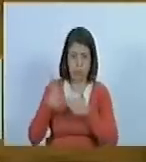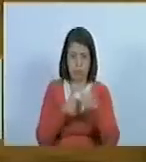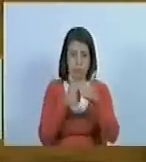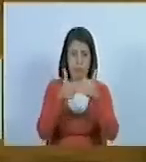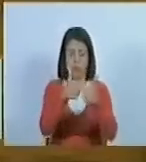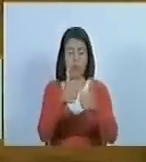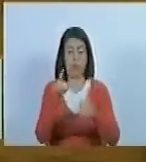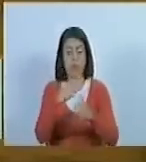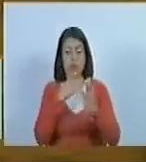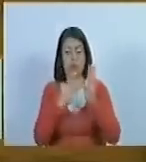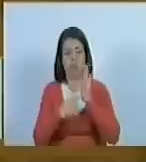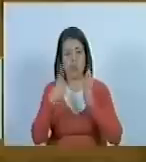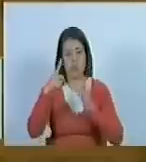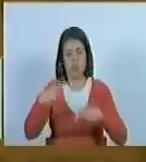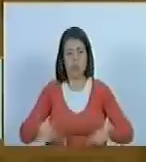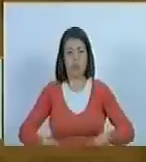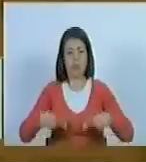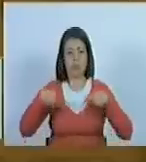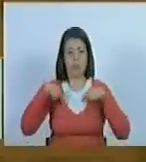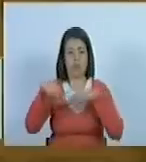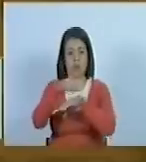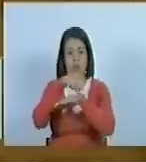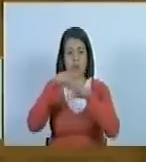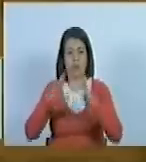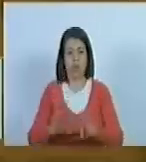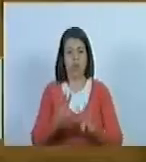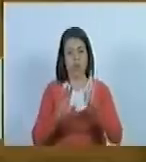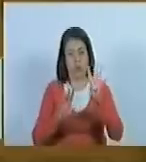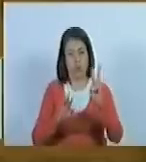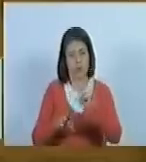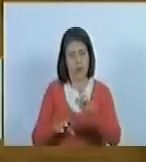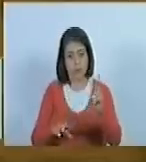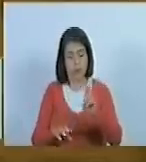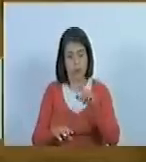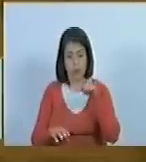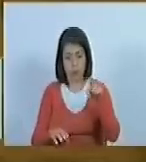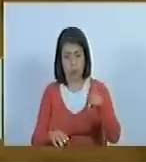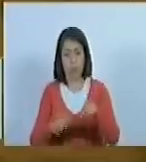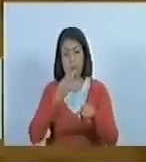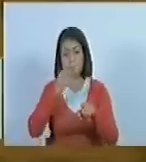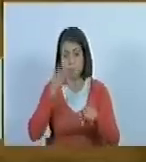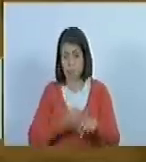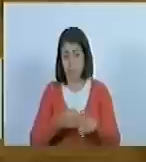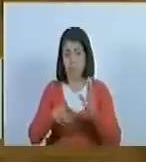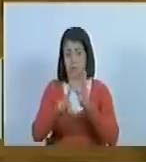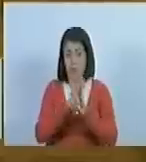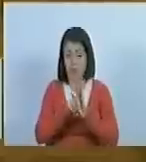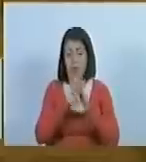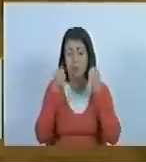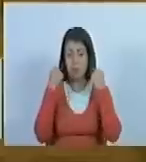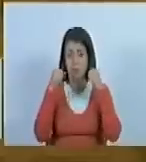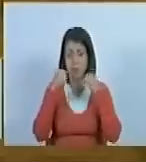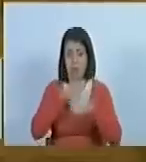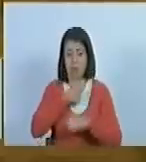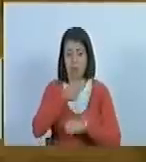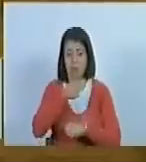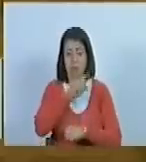persecuciones y violaciones de los derechos humanos de los gobiernos de la Cuarta República, y ratificada en la Ley del Ejercicio del Periodismo